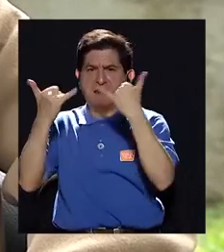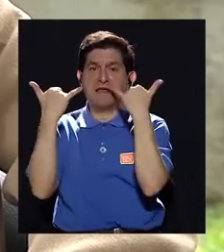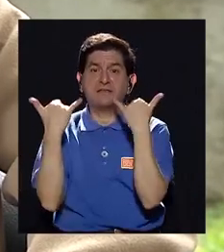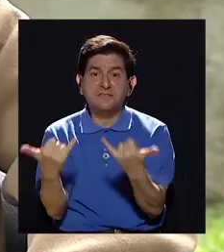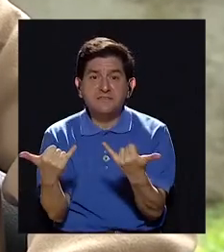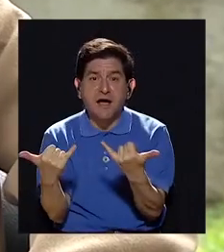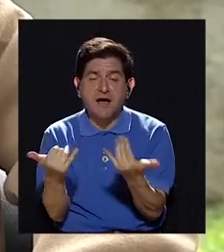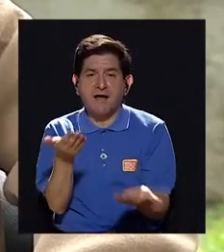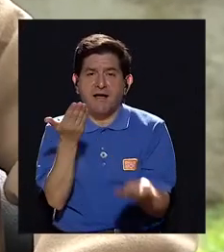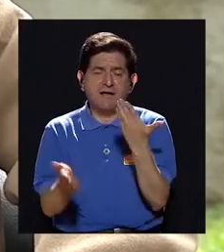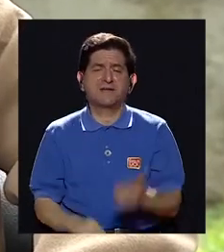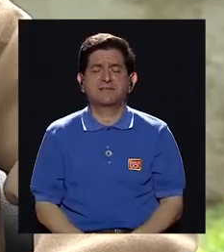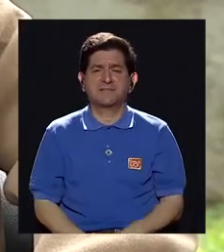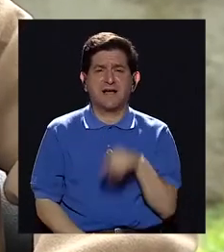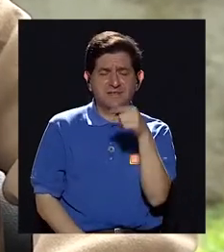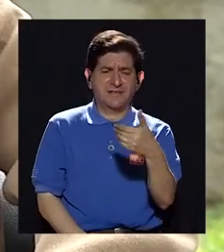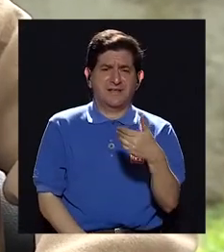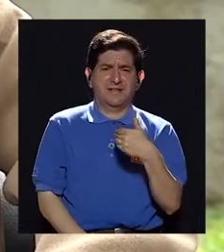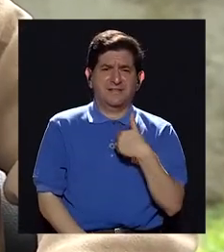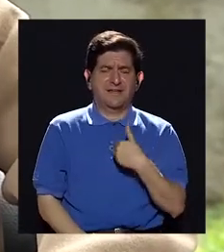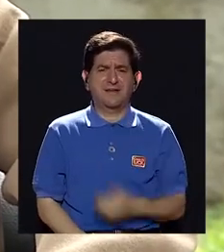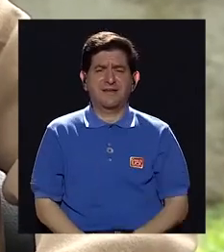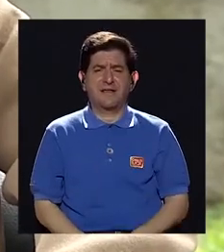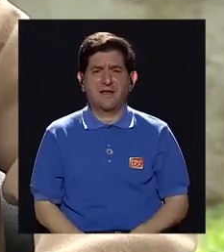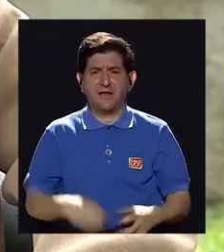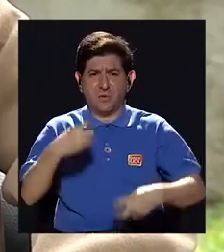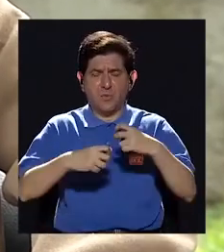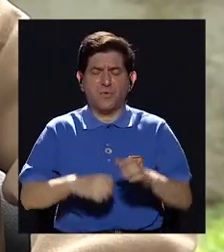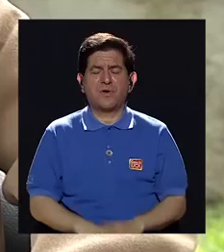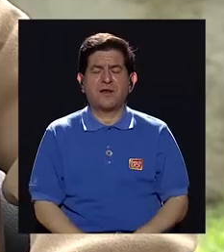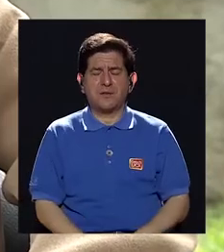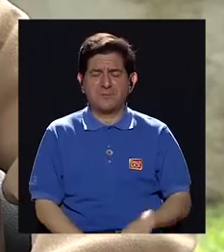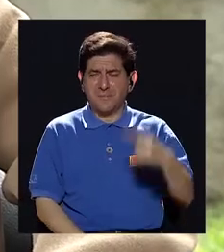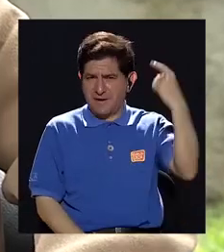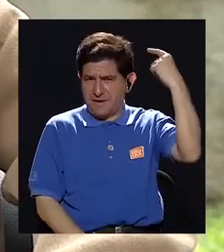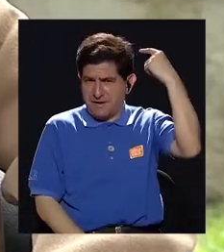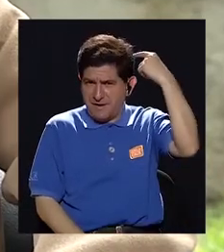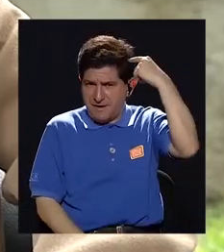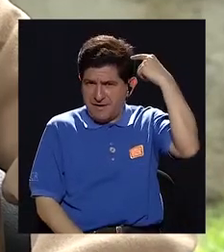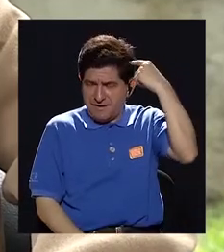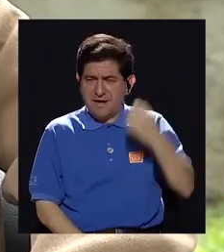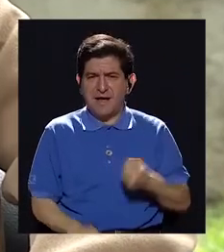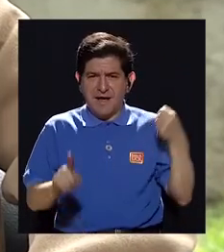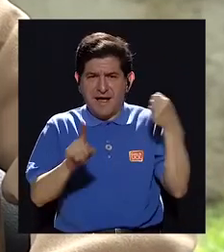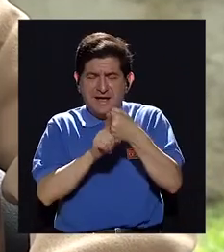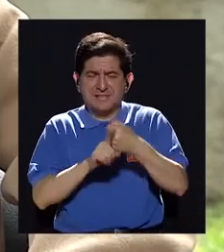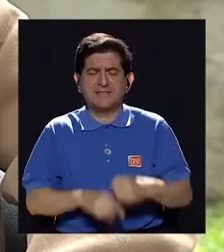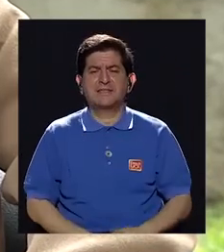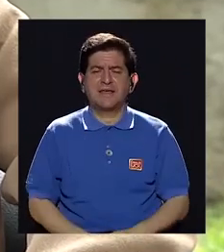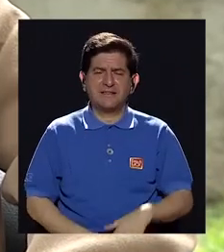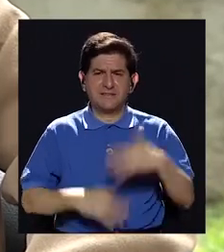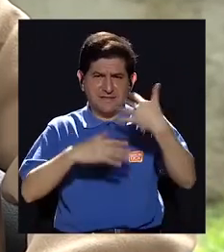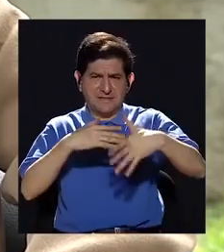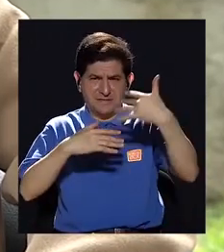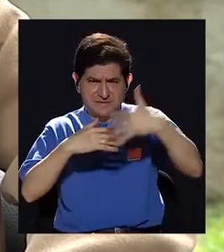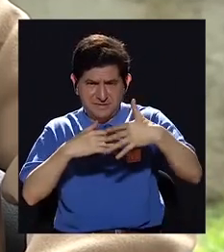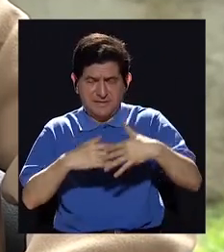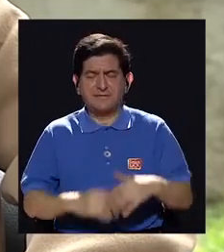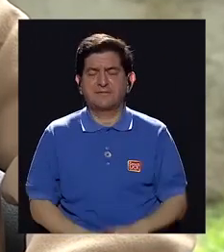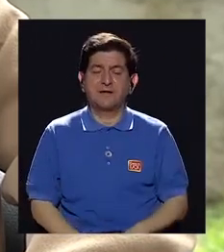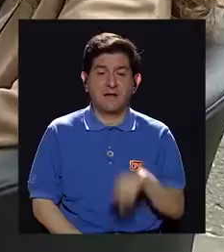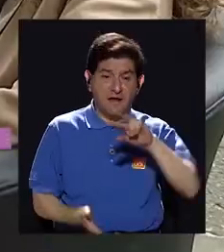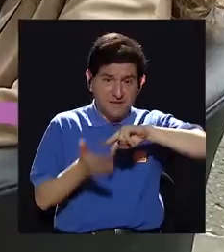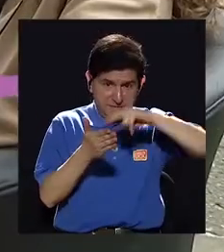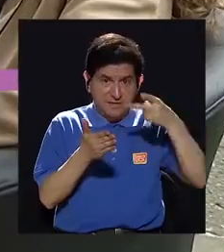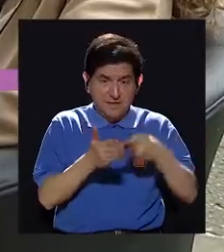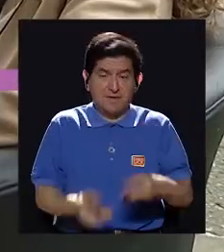ya una lesión, un accidente vascular cerebral, que son muy, muy propios. Entiendo en esta ya. Edad, ¿verdad? Entonces sí.